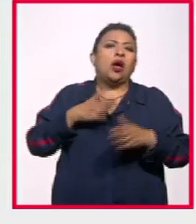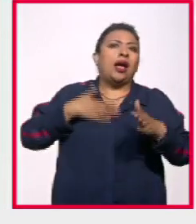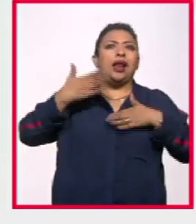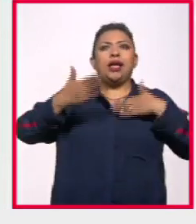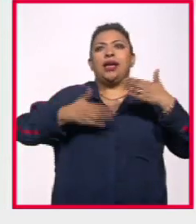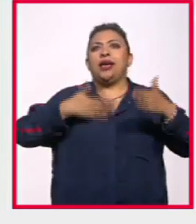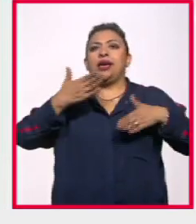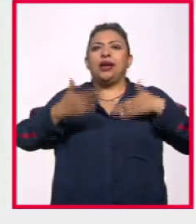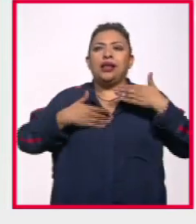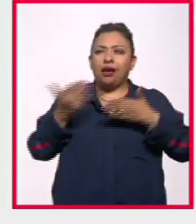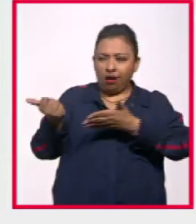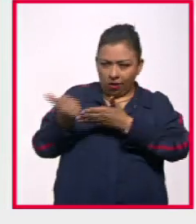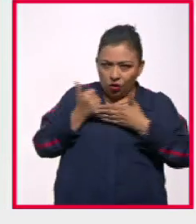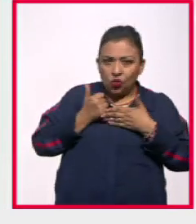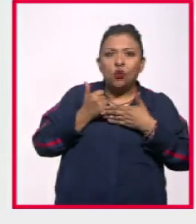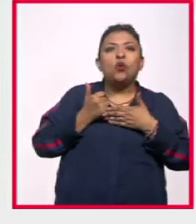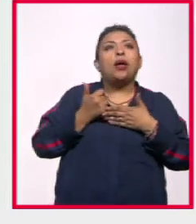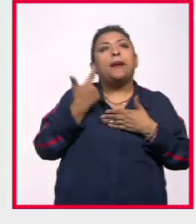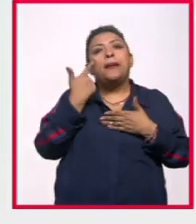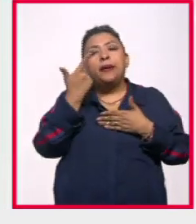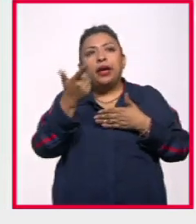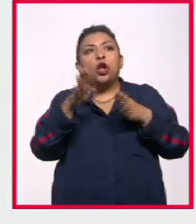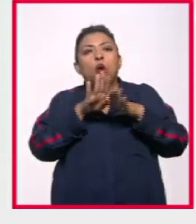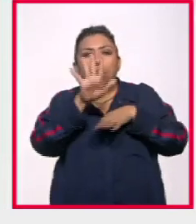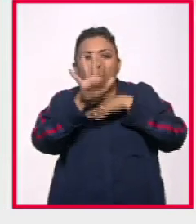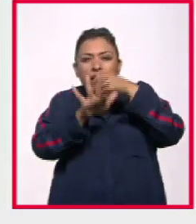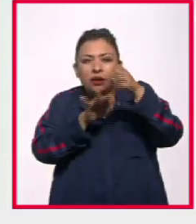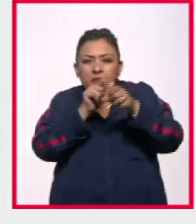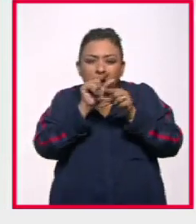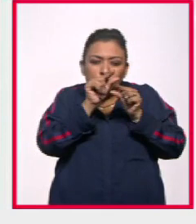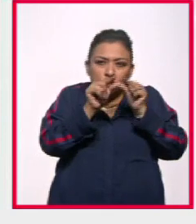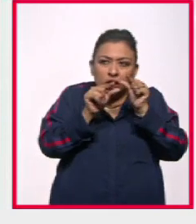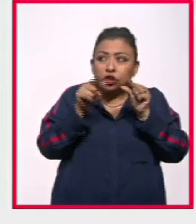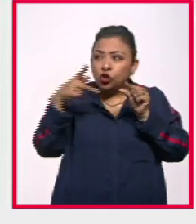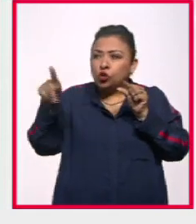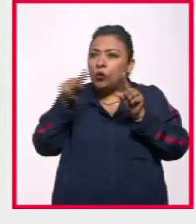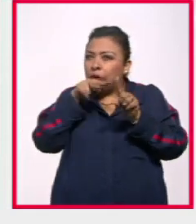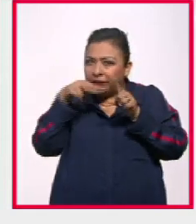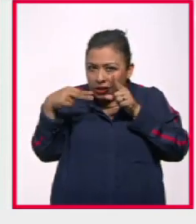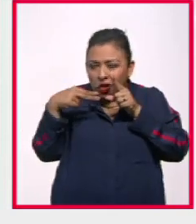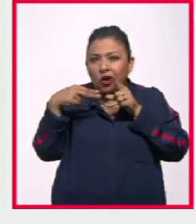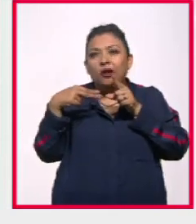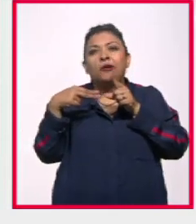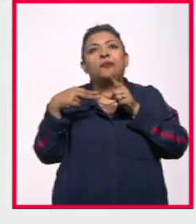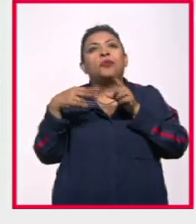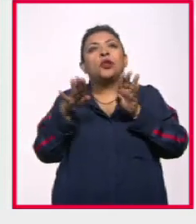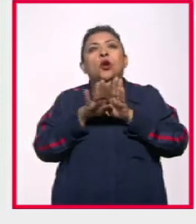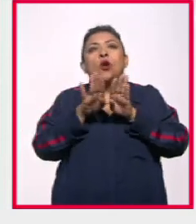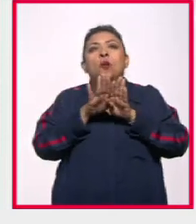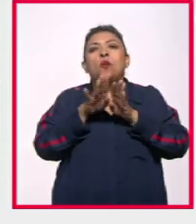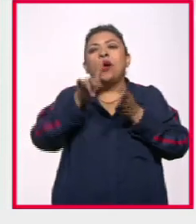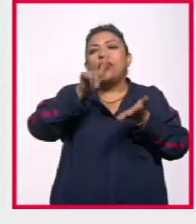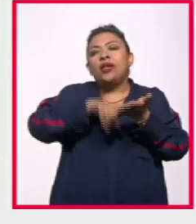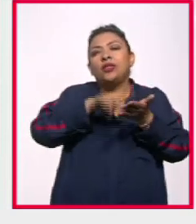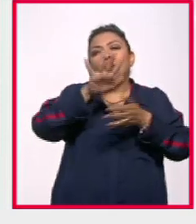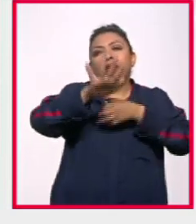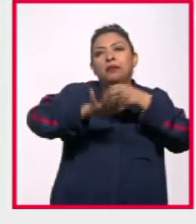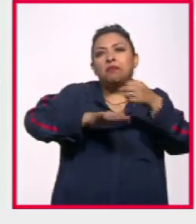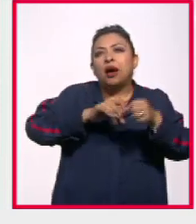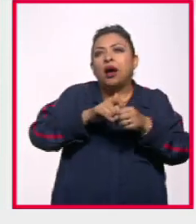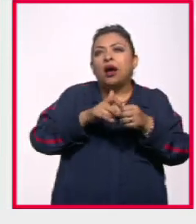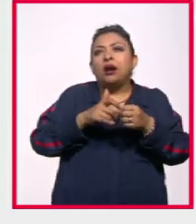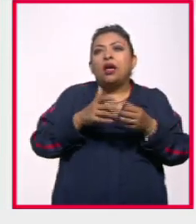alegría nos ayudara a ver los insectos como él los veía, como estos seres llenos